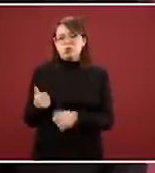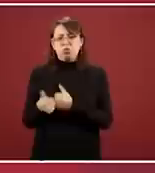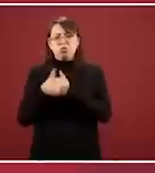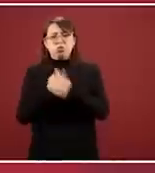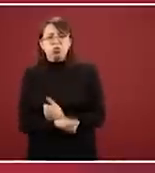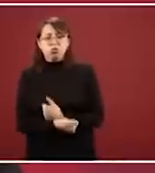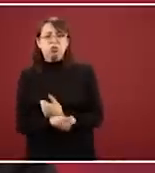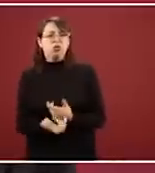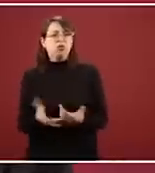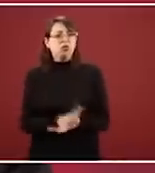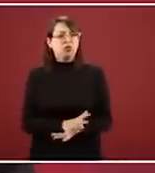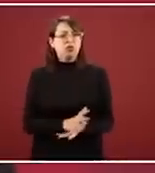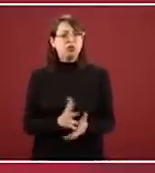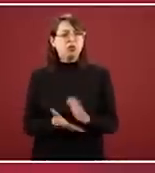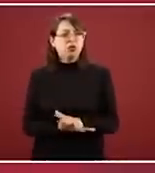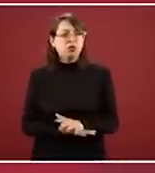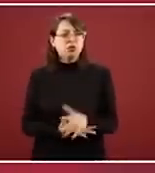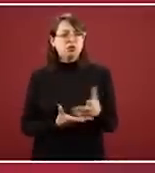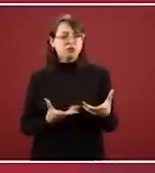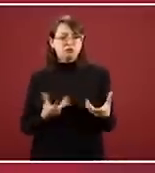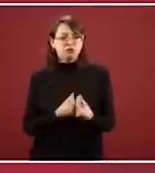la asociación delictuosa.